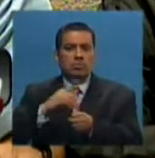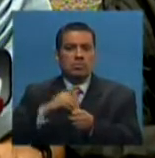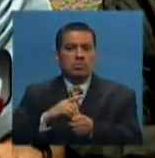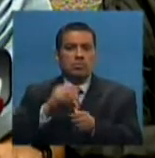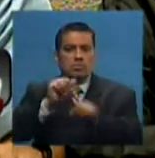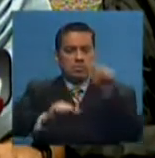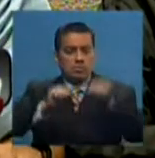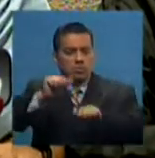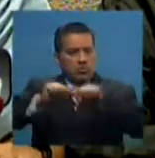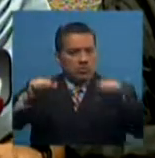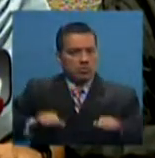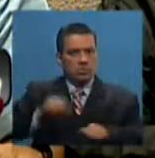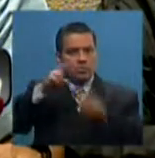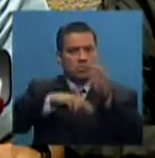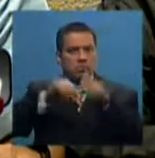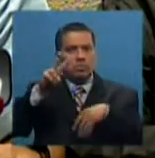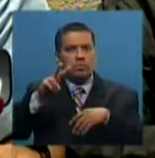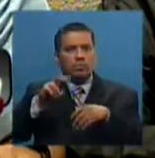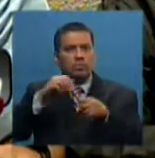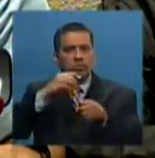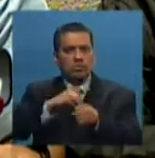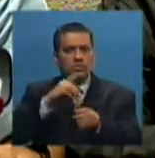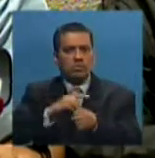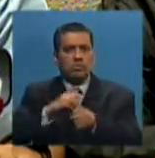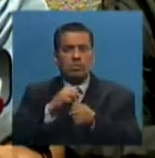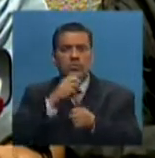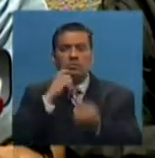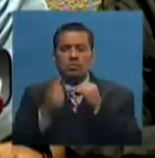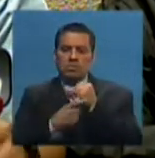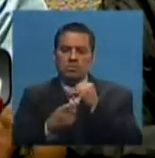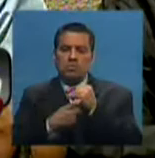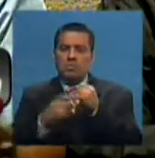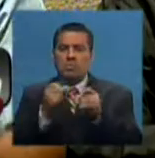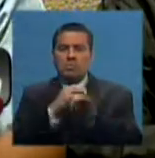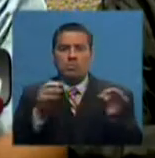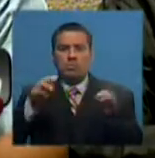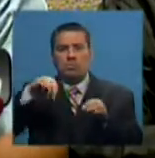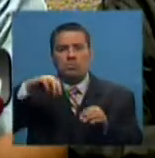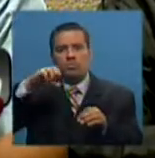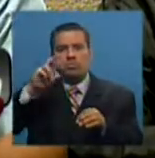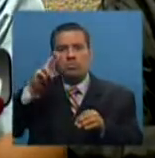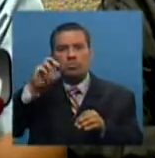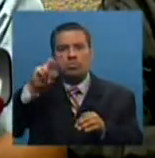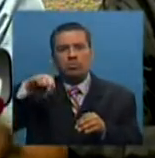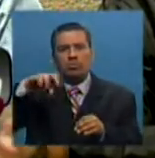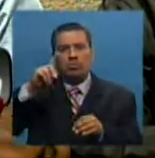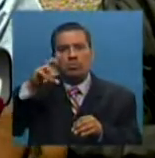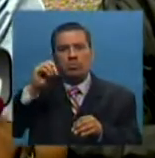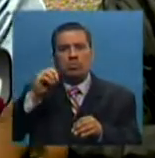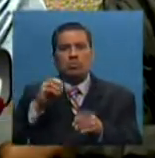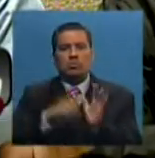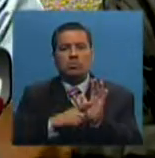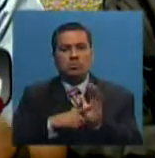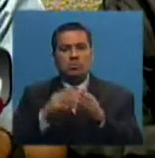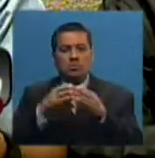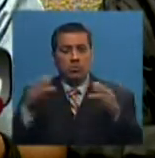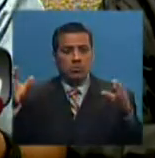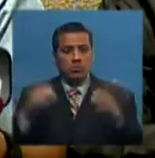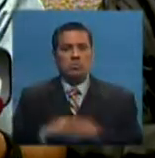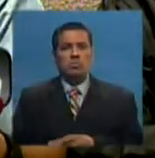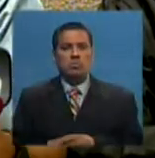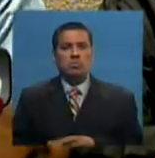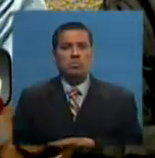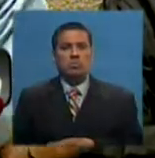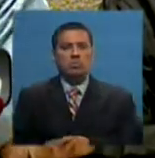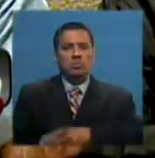sistemas que utilizamos en el año 2012, son sistemas vigentes de altísima tecnología, marca Mondo, el modelo Fénix y Hércules, que son el